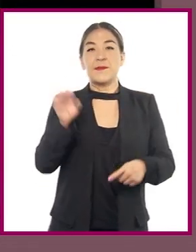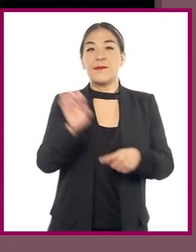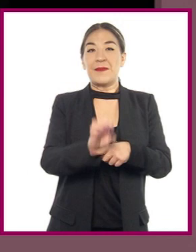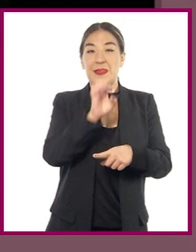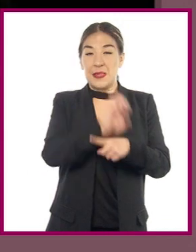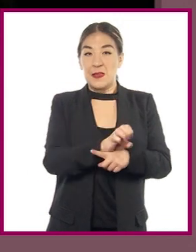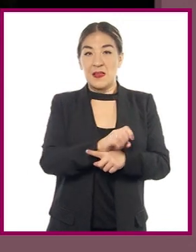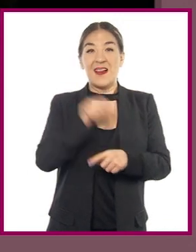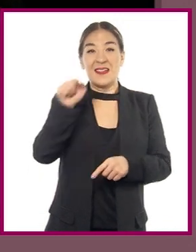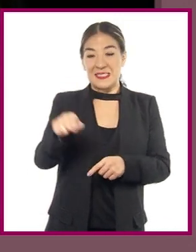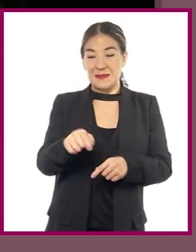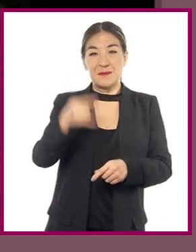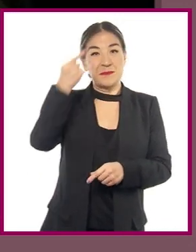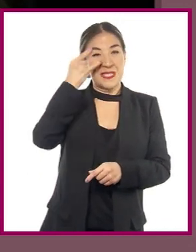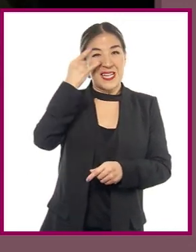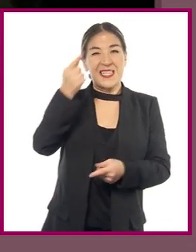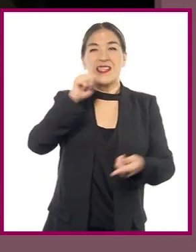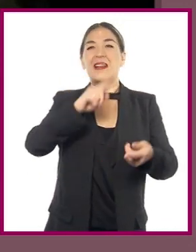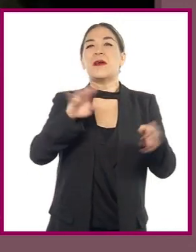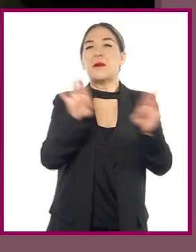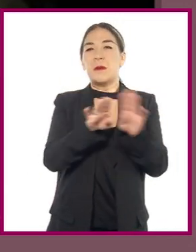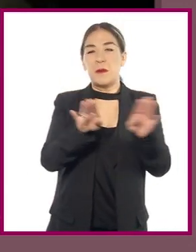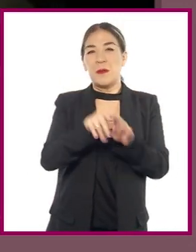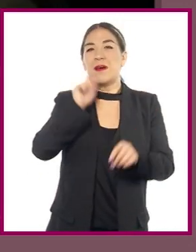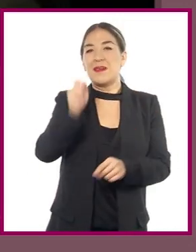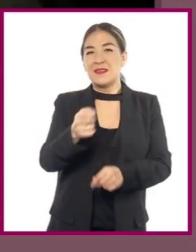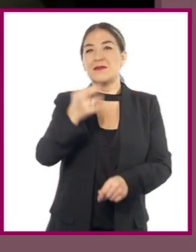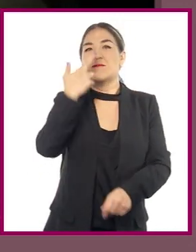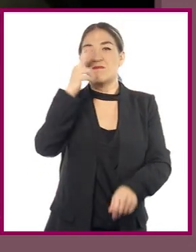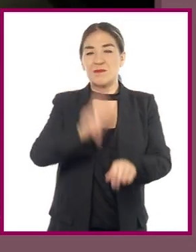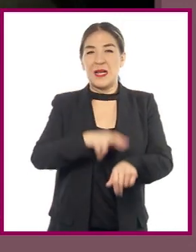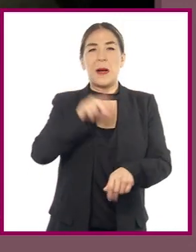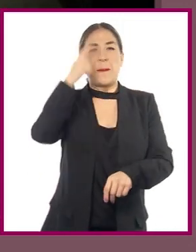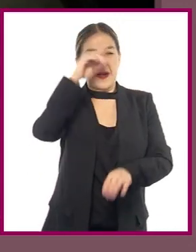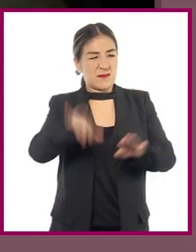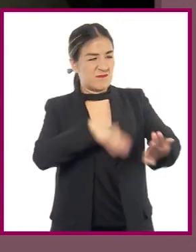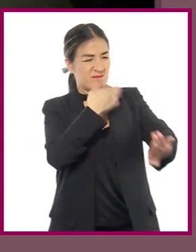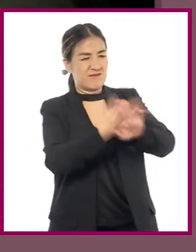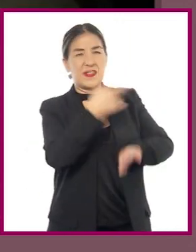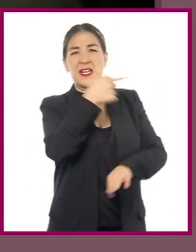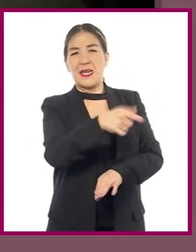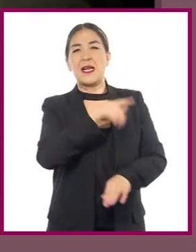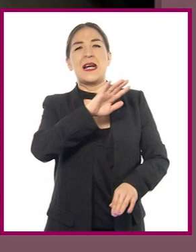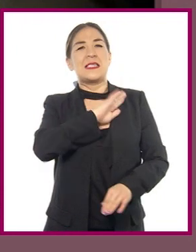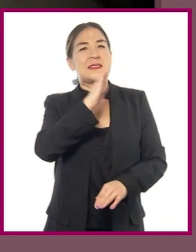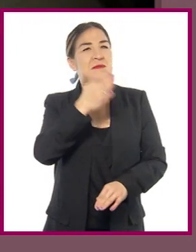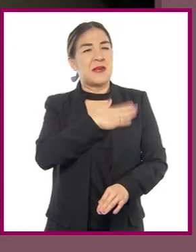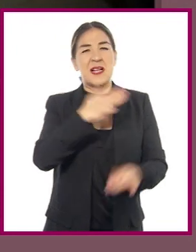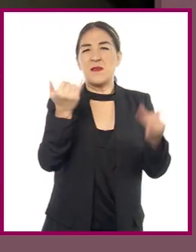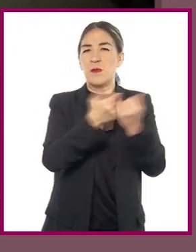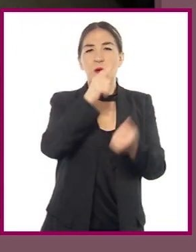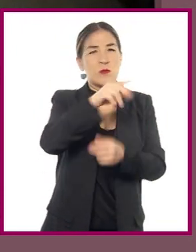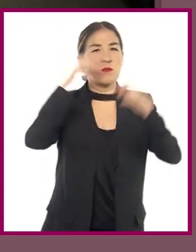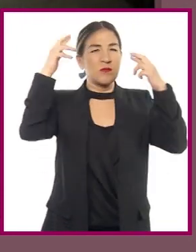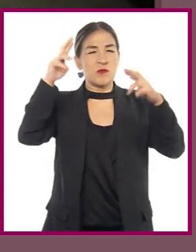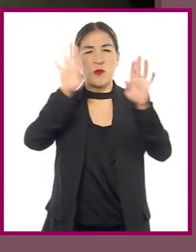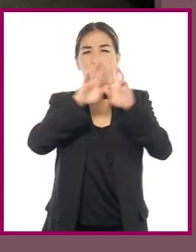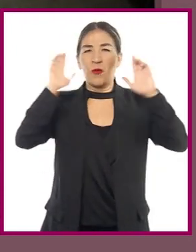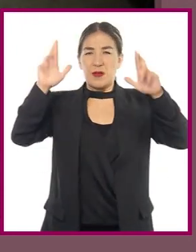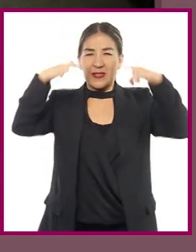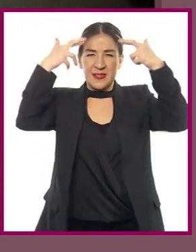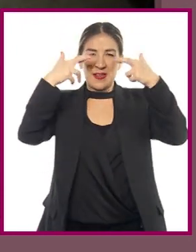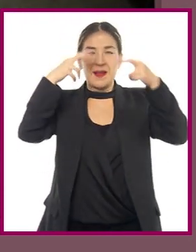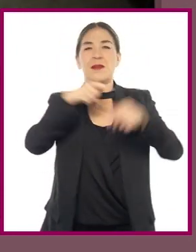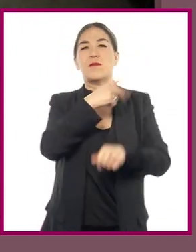Entonces, la piratería se desata como estrategia en contra del Imperio Español y la corona portuguesa.